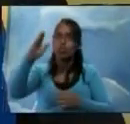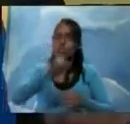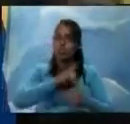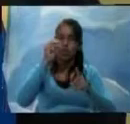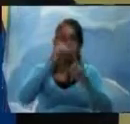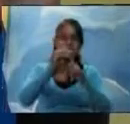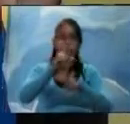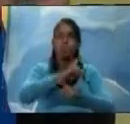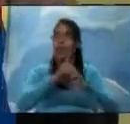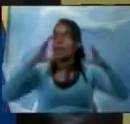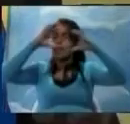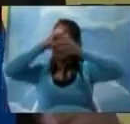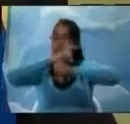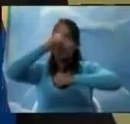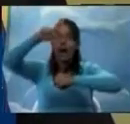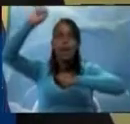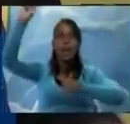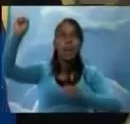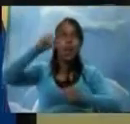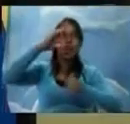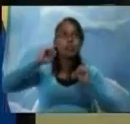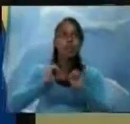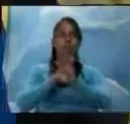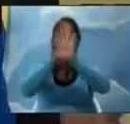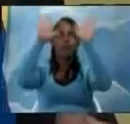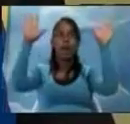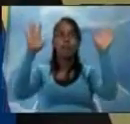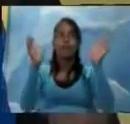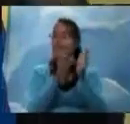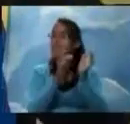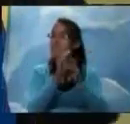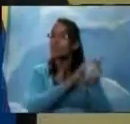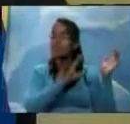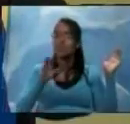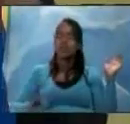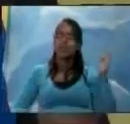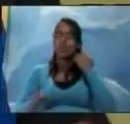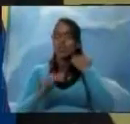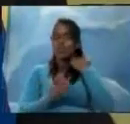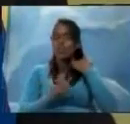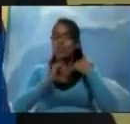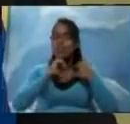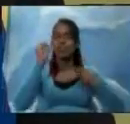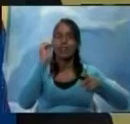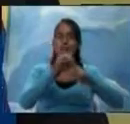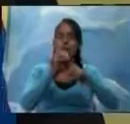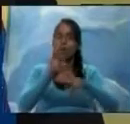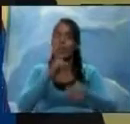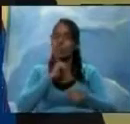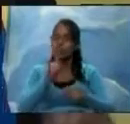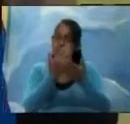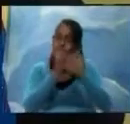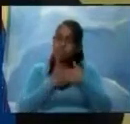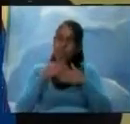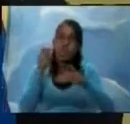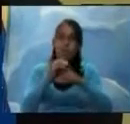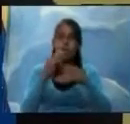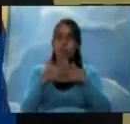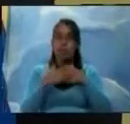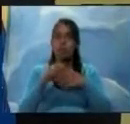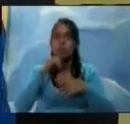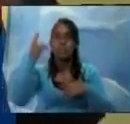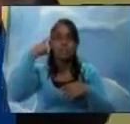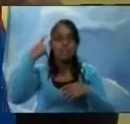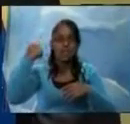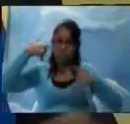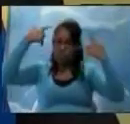nos llamó de las tinieblas a la luz admirable. Jesucristo es quien te ha llamado, Jesucristo es quien me ha llamado, y es por eso que